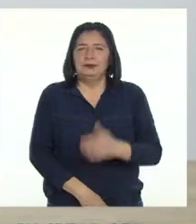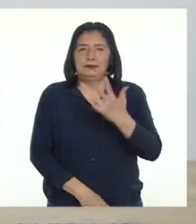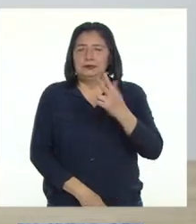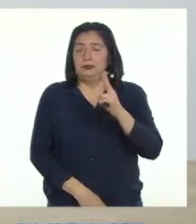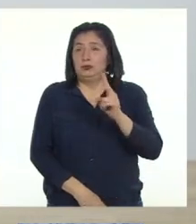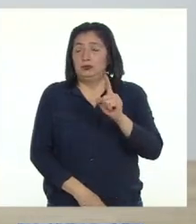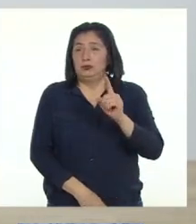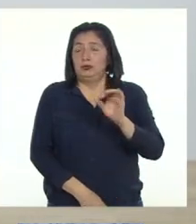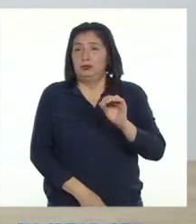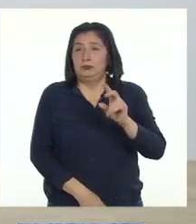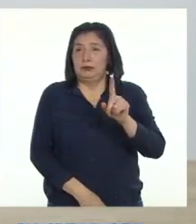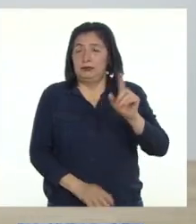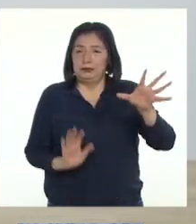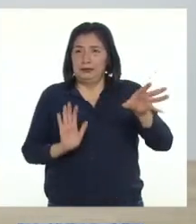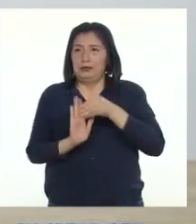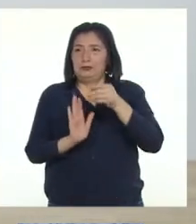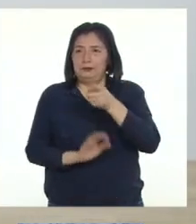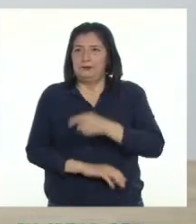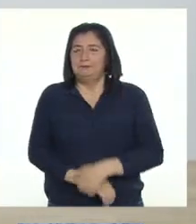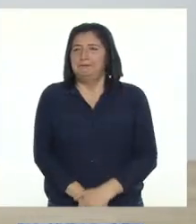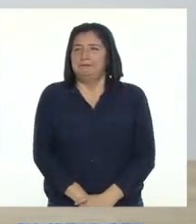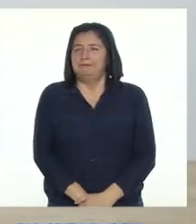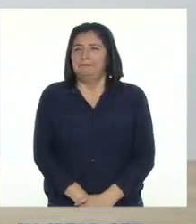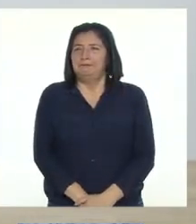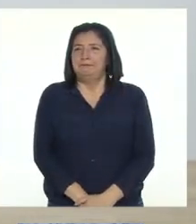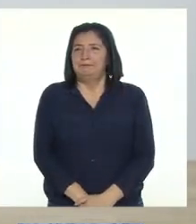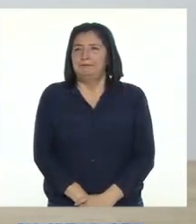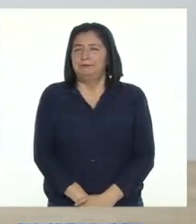3, 2, 1, va.